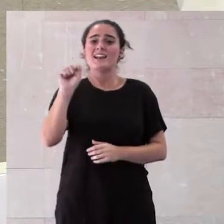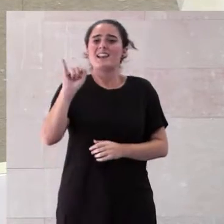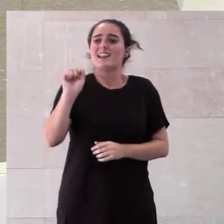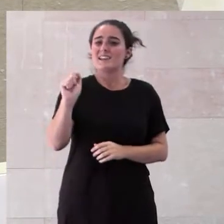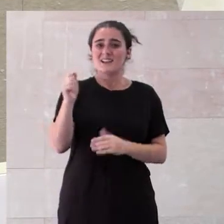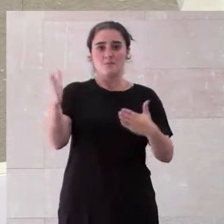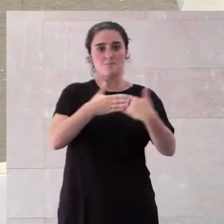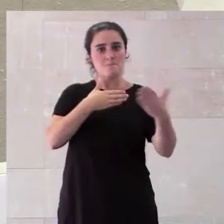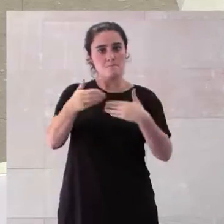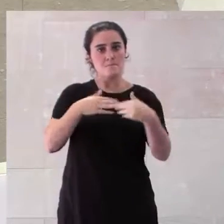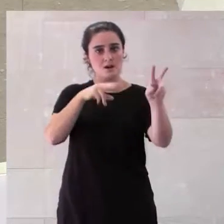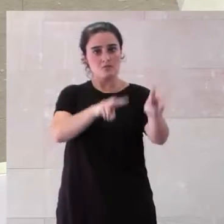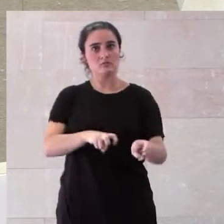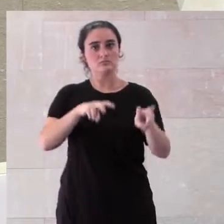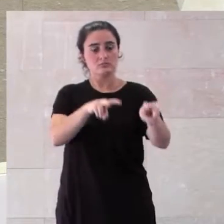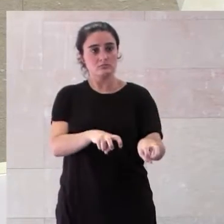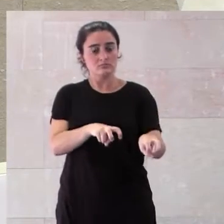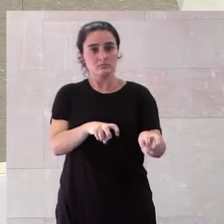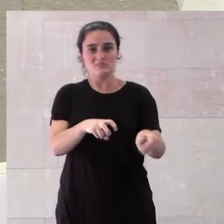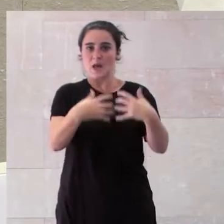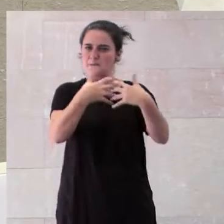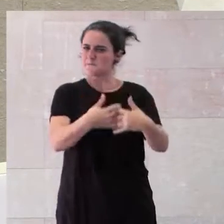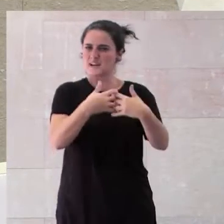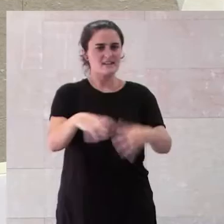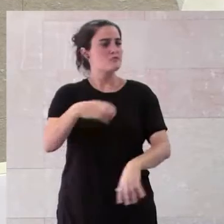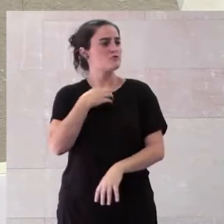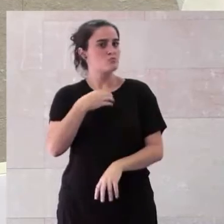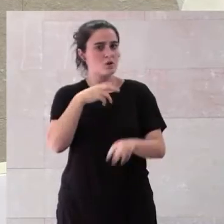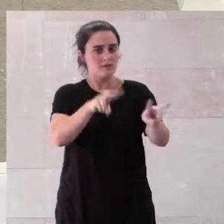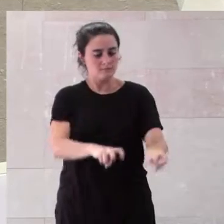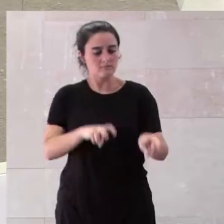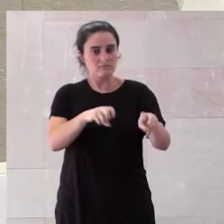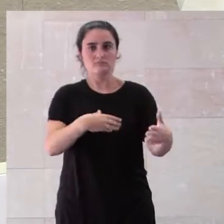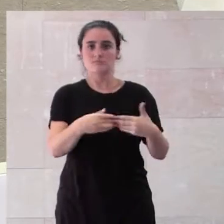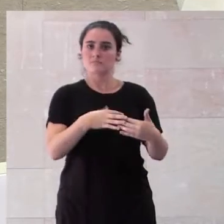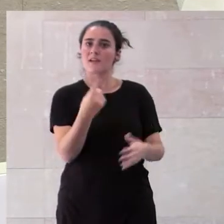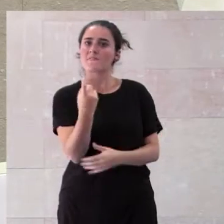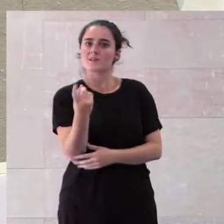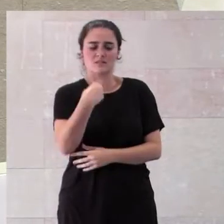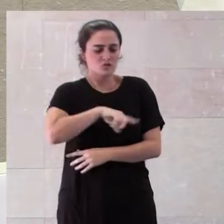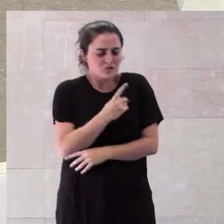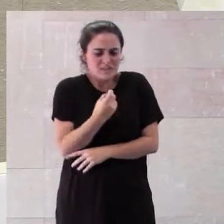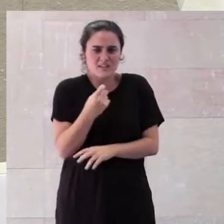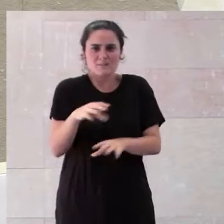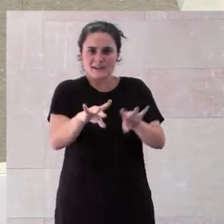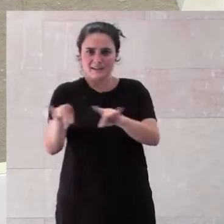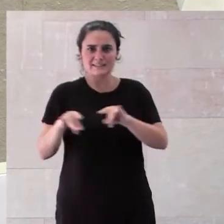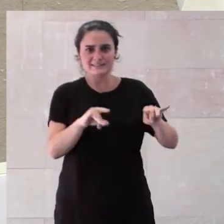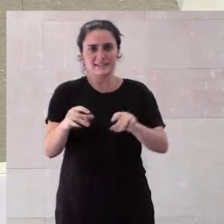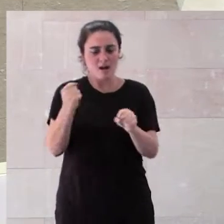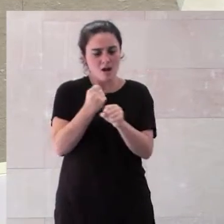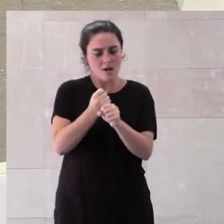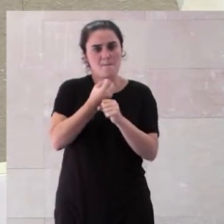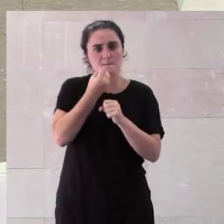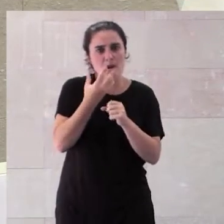manos, ahí donde las máquinas no pueden llegar. La necesitamos para preparar bien la tierra, para airearla